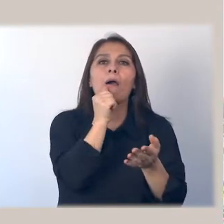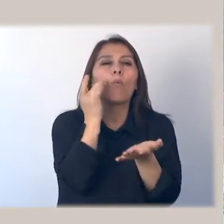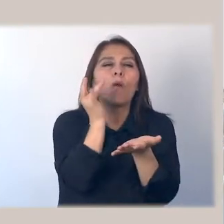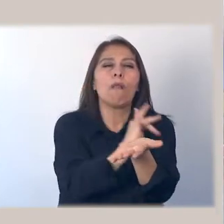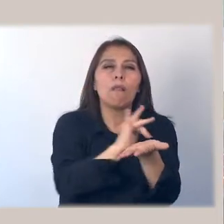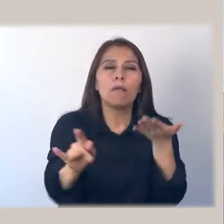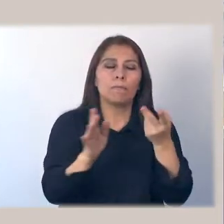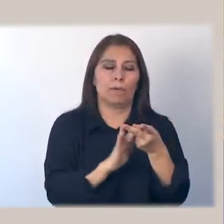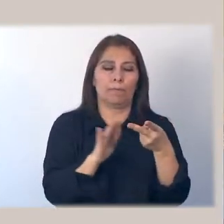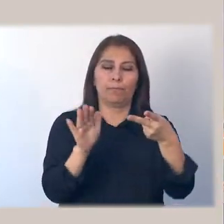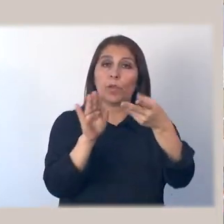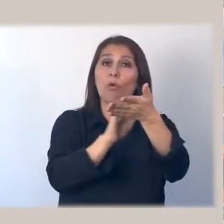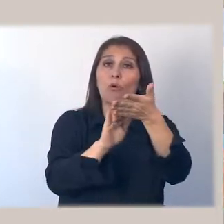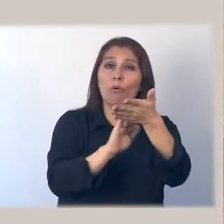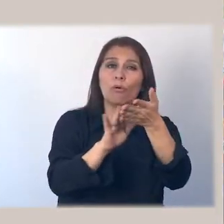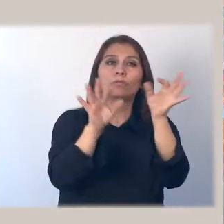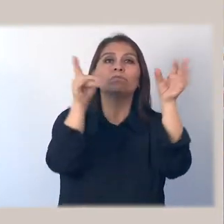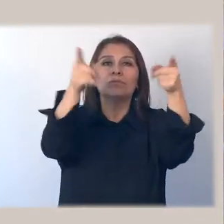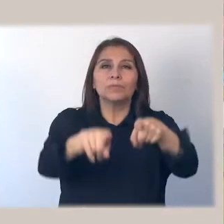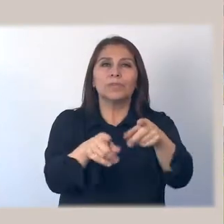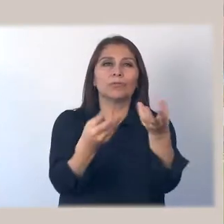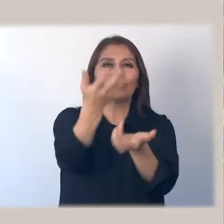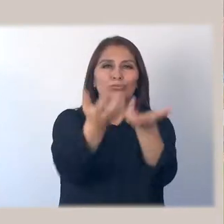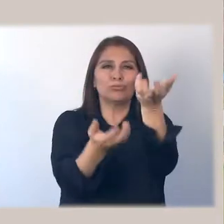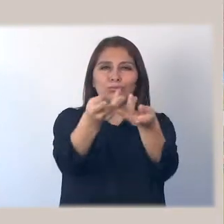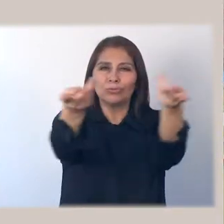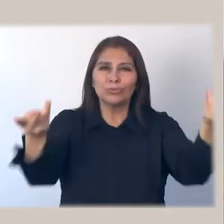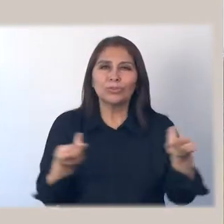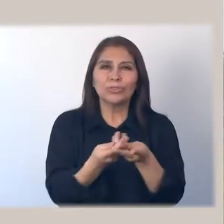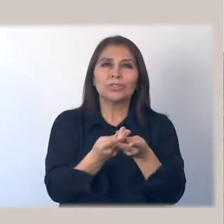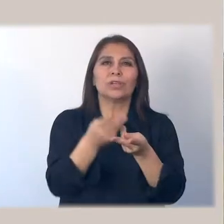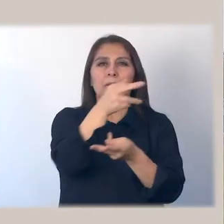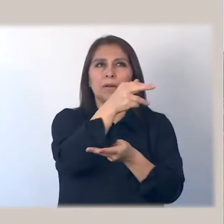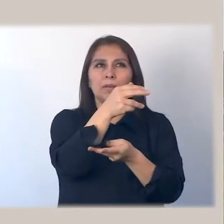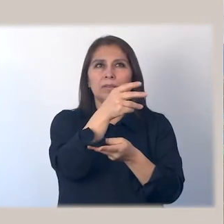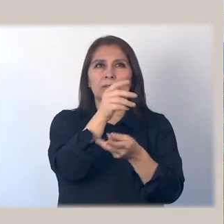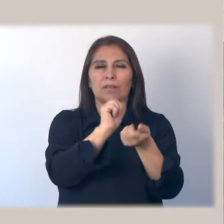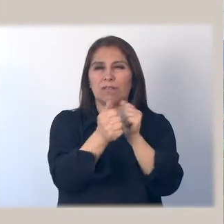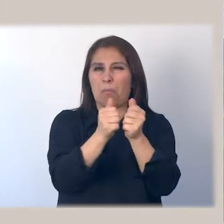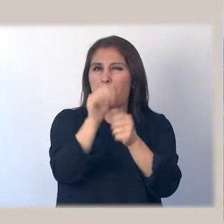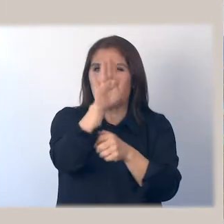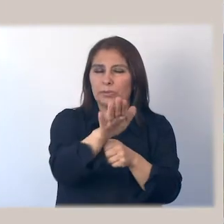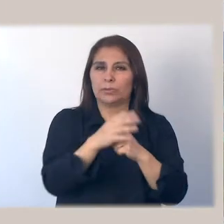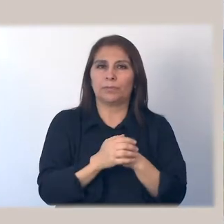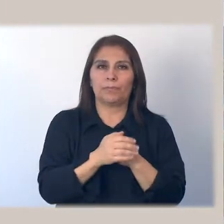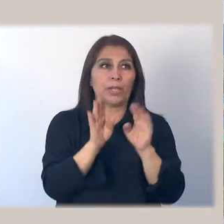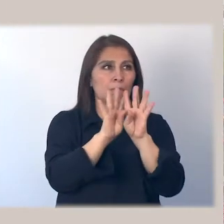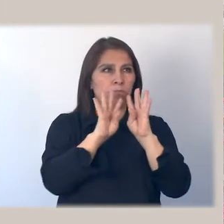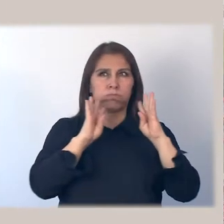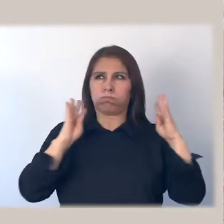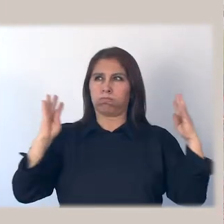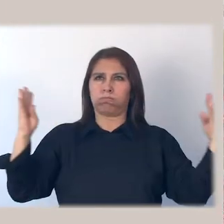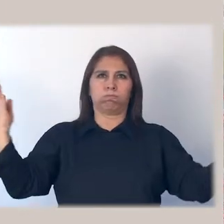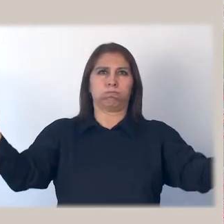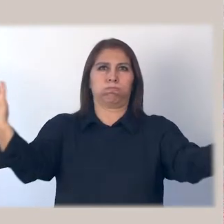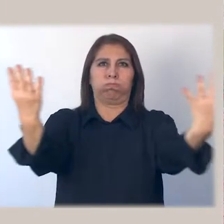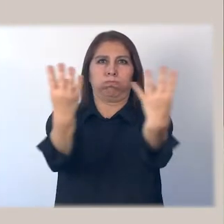la adecuación de la cocina y cafetería, se realizaron mejoras en los escenarios deportivos y el cerramiento